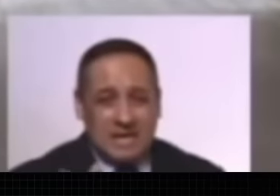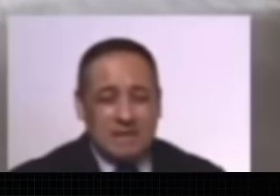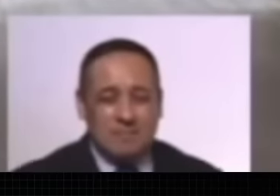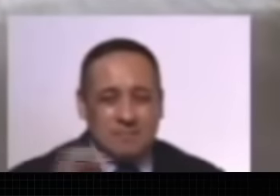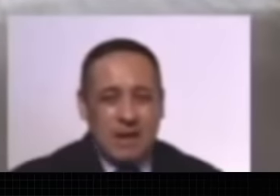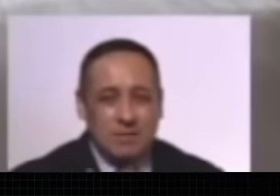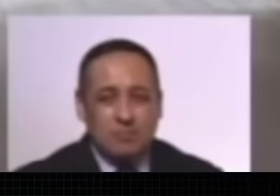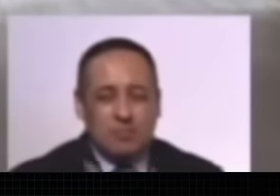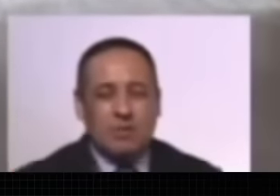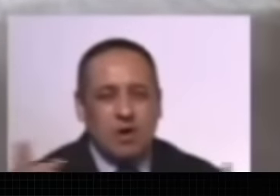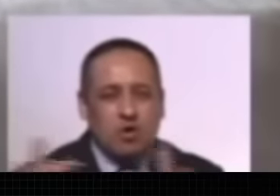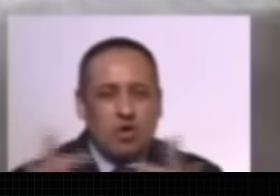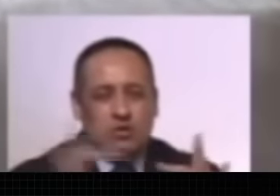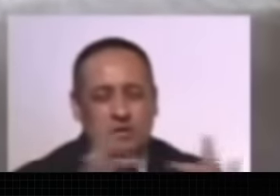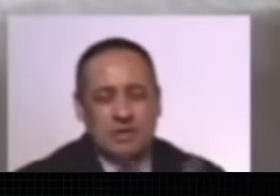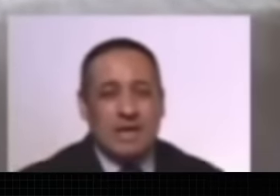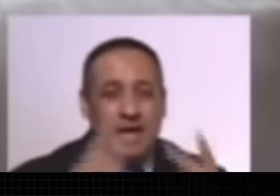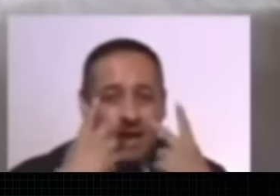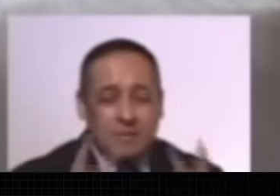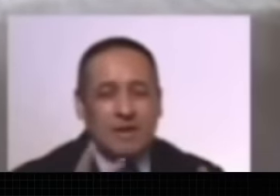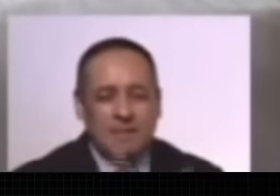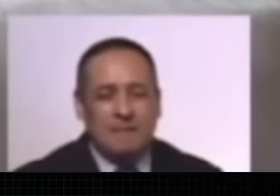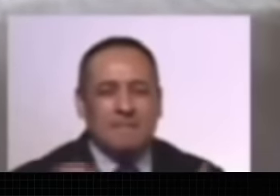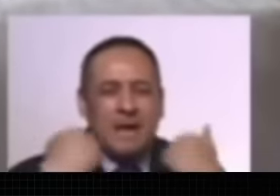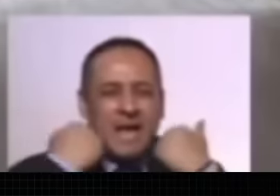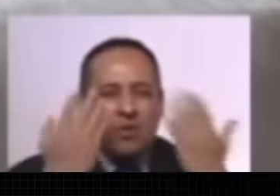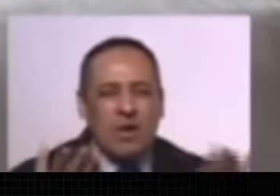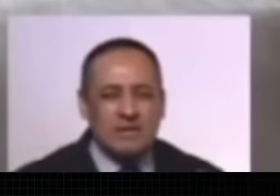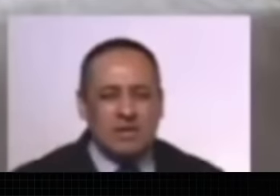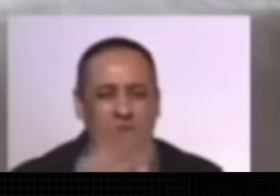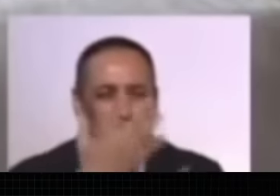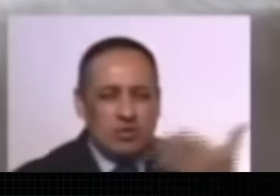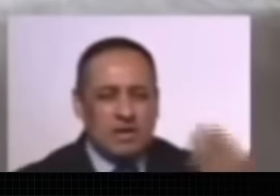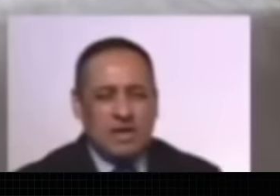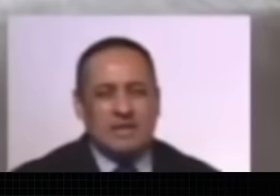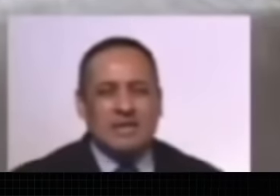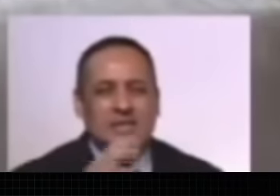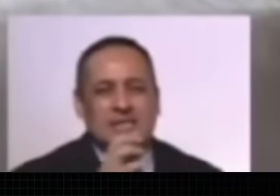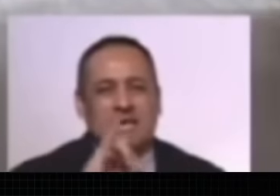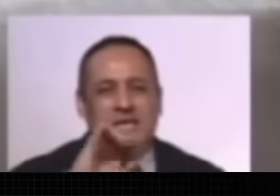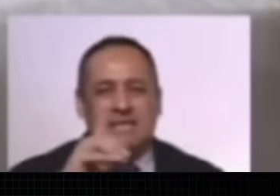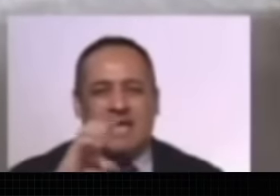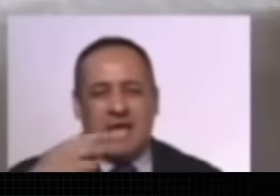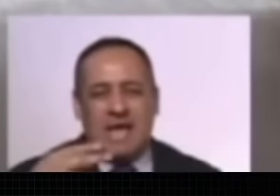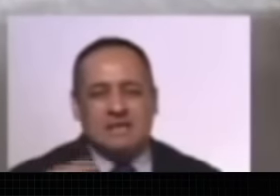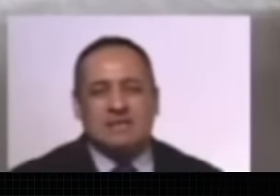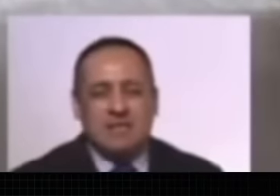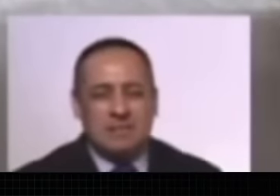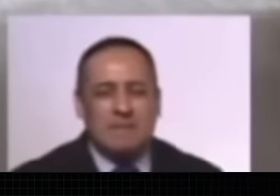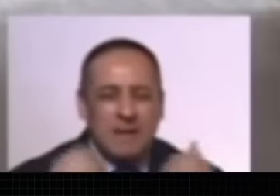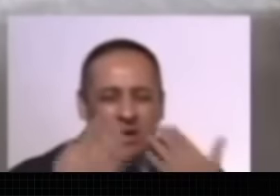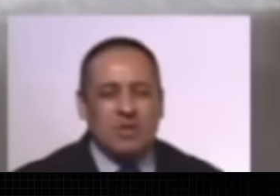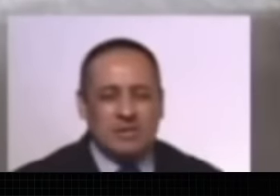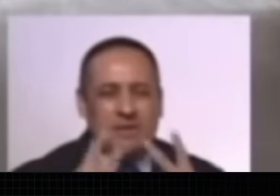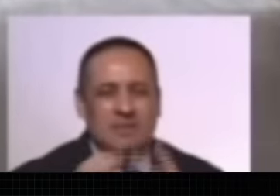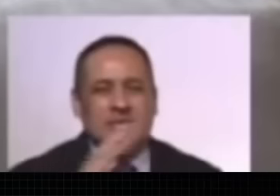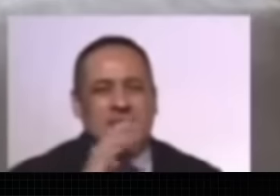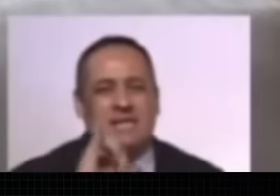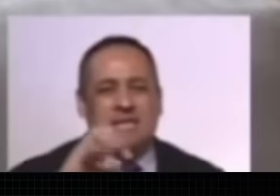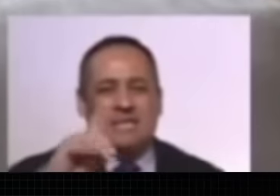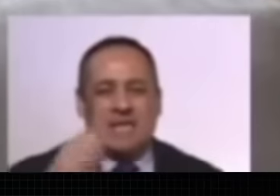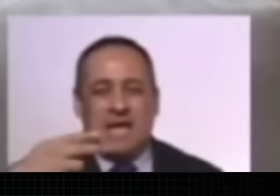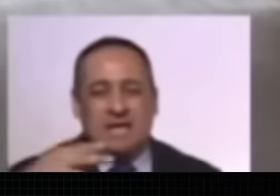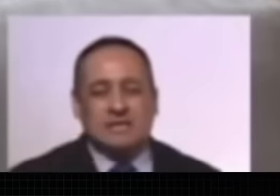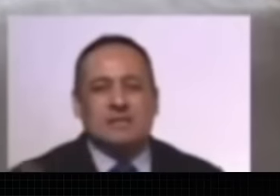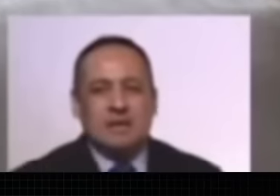sus conexiones, ahí está el vergonzoso comunicado de la CIDH. Sí, colegas, la CIDH ahora